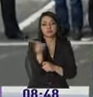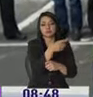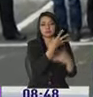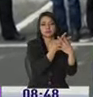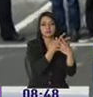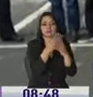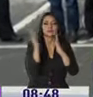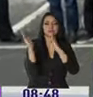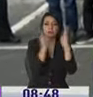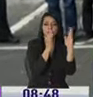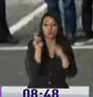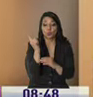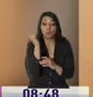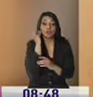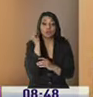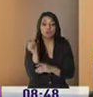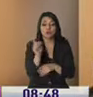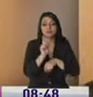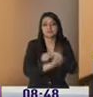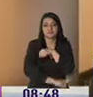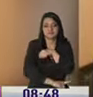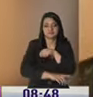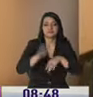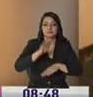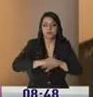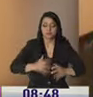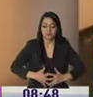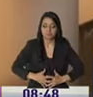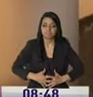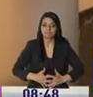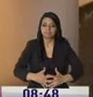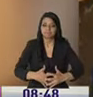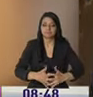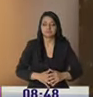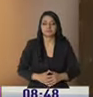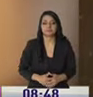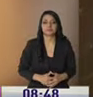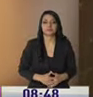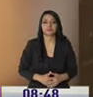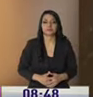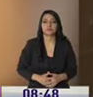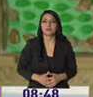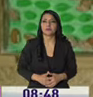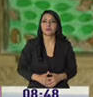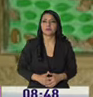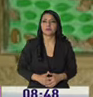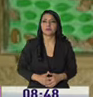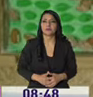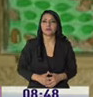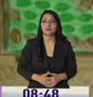única mujer con medidas sustitutivas por su estado de gestación. En Quito informó Iván Casamén.